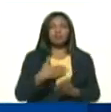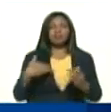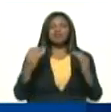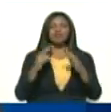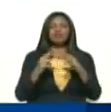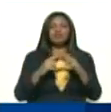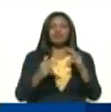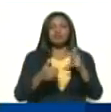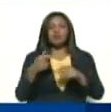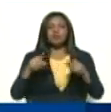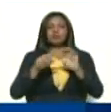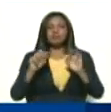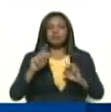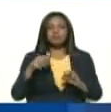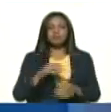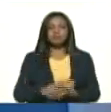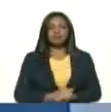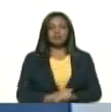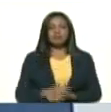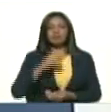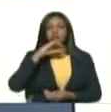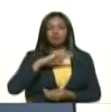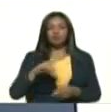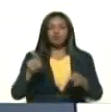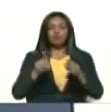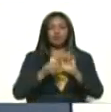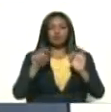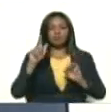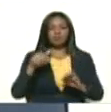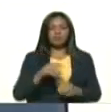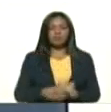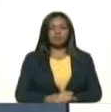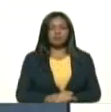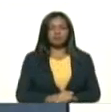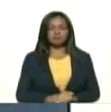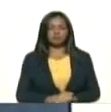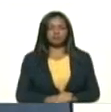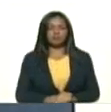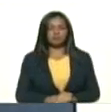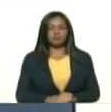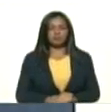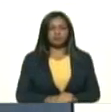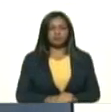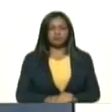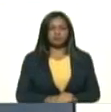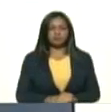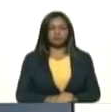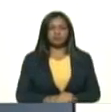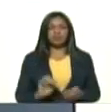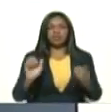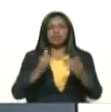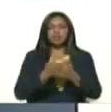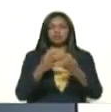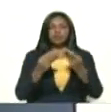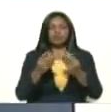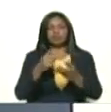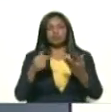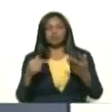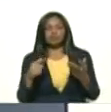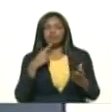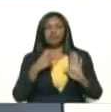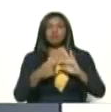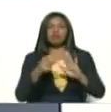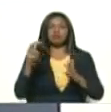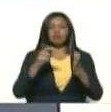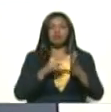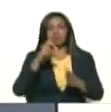sobre un Jesús aterrizado histórico que se le se le quita pues tanta cosa que le hemos montado en estos